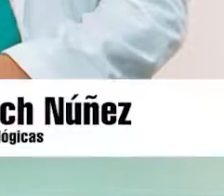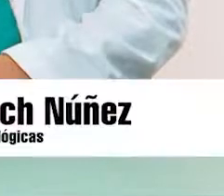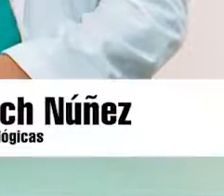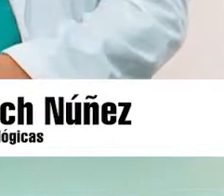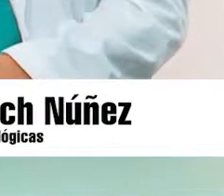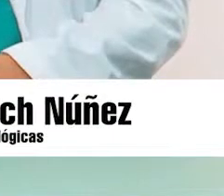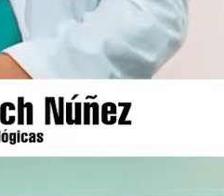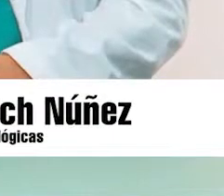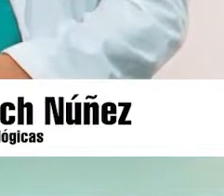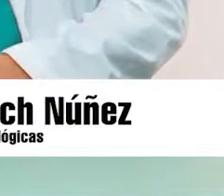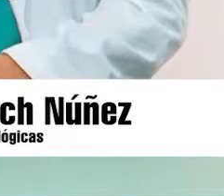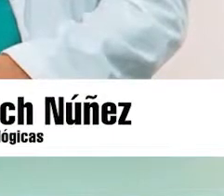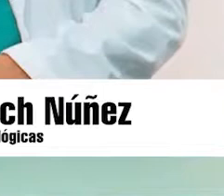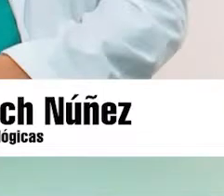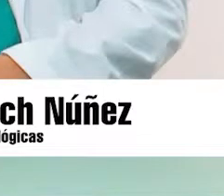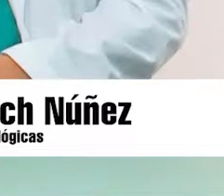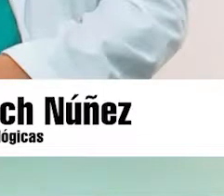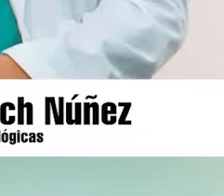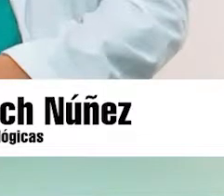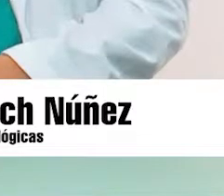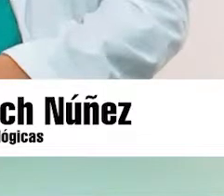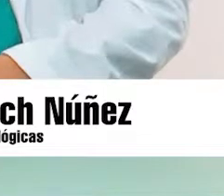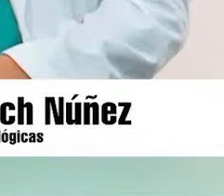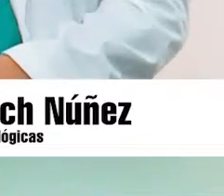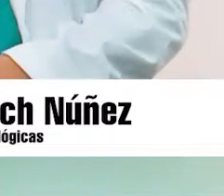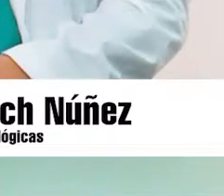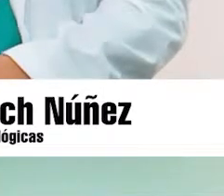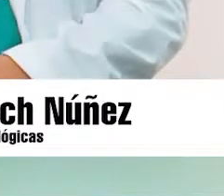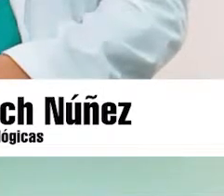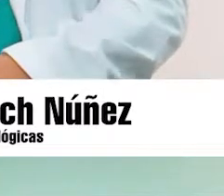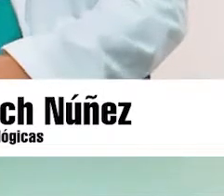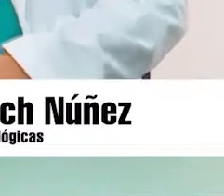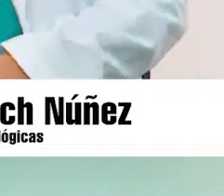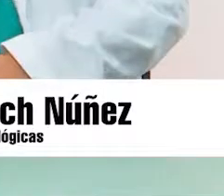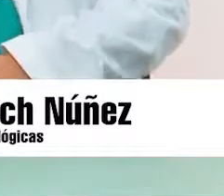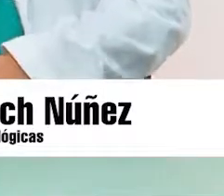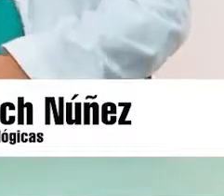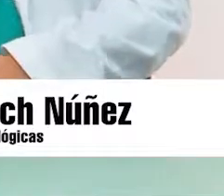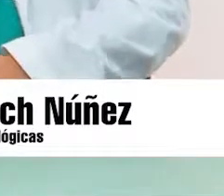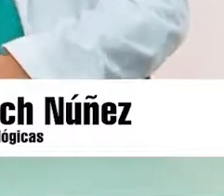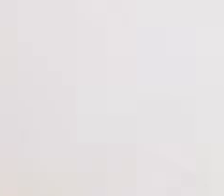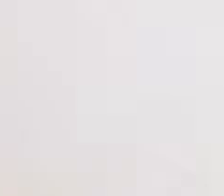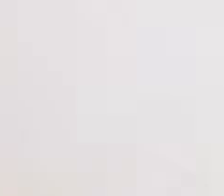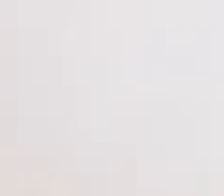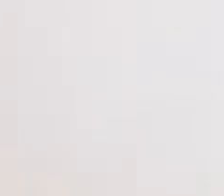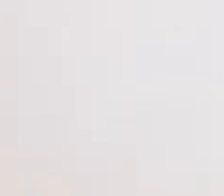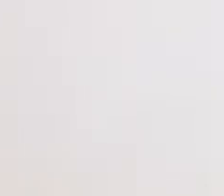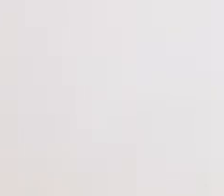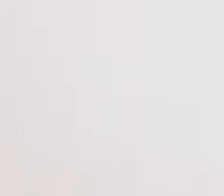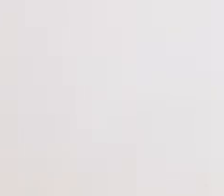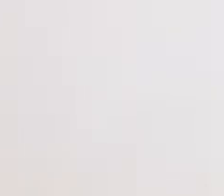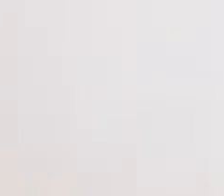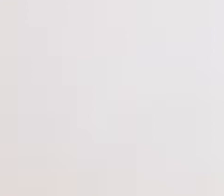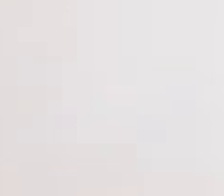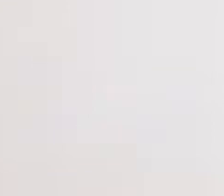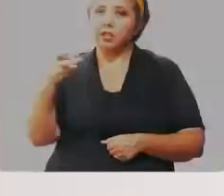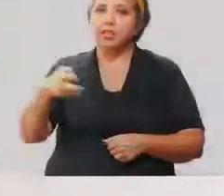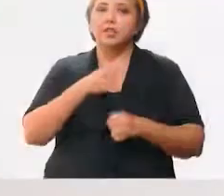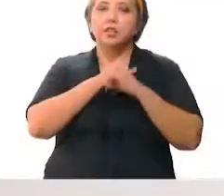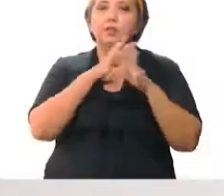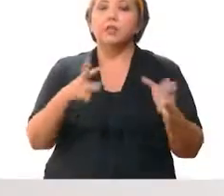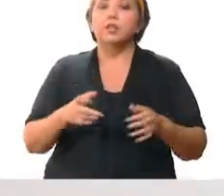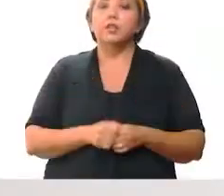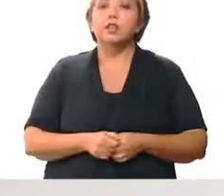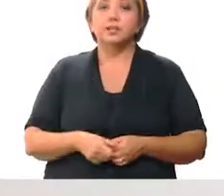Buenas tardes. En este momento haremos el reporte diario relacionado con el COVID-19. Doctora Anaí, por favor. Gracias, doctor. Buenas tardes. Este es el